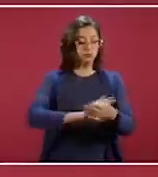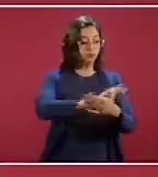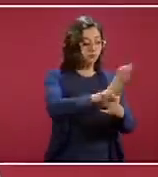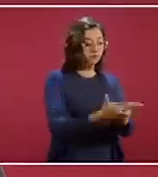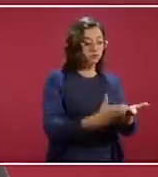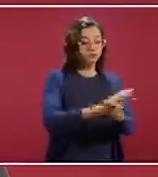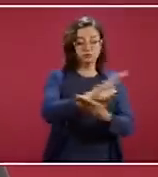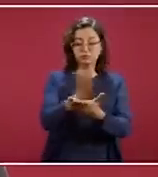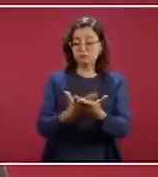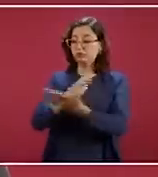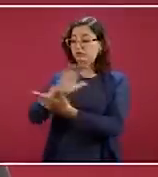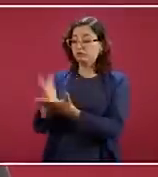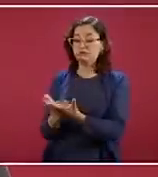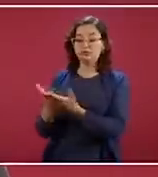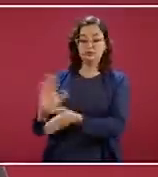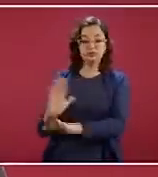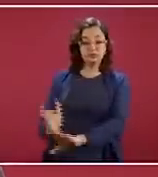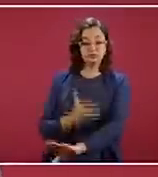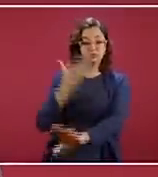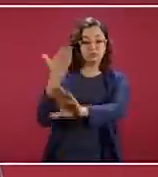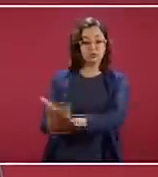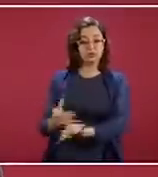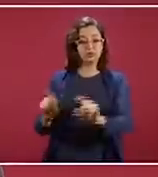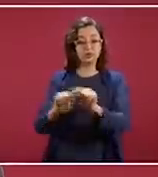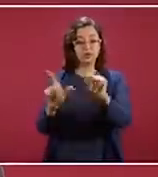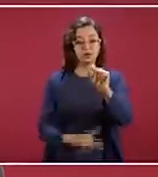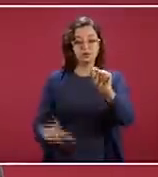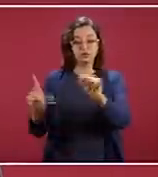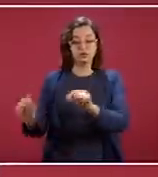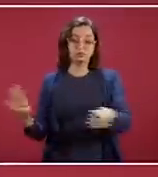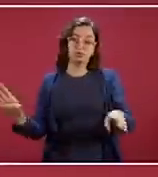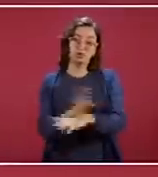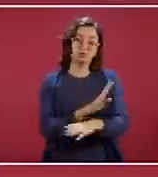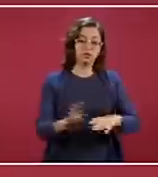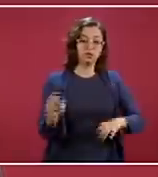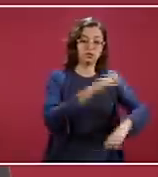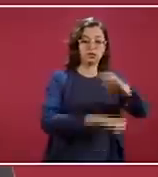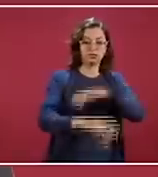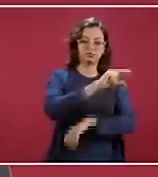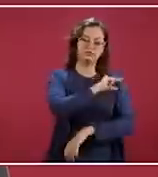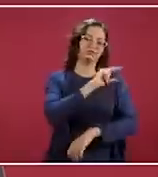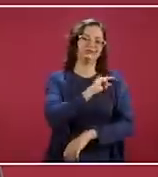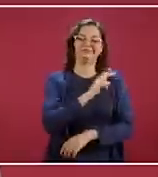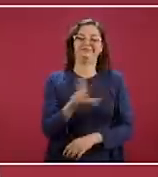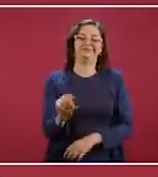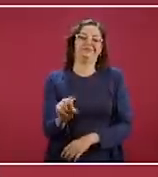que perjudiquen a la nación y beneficien a particulares.